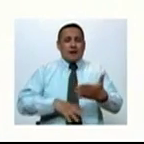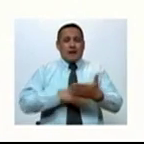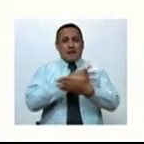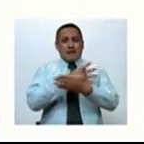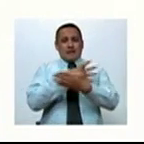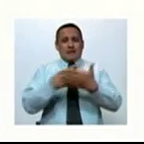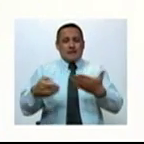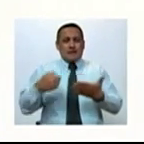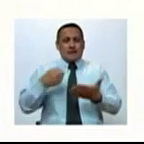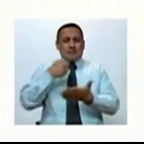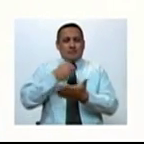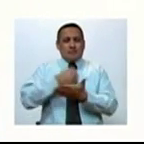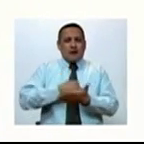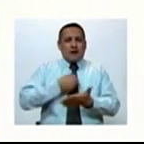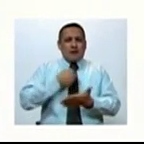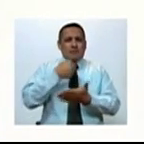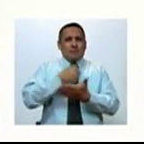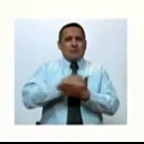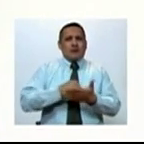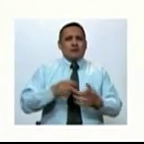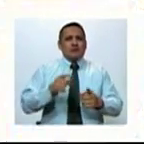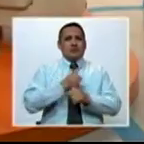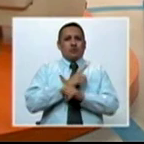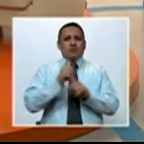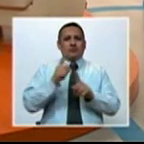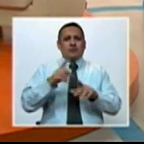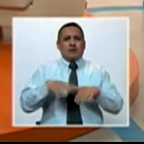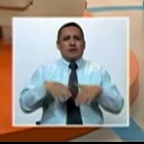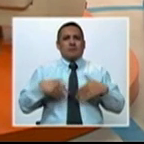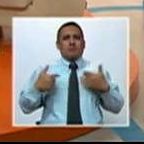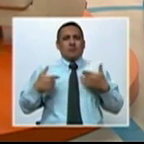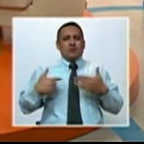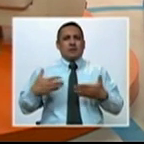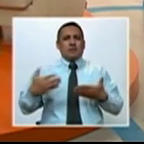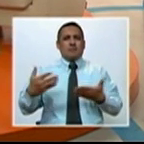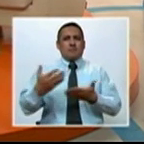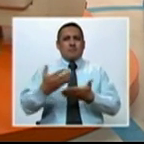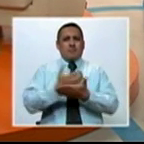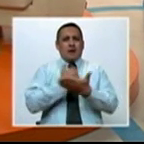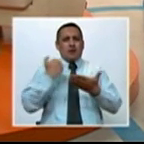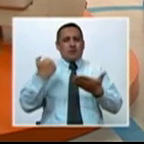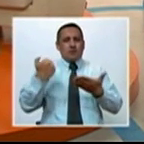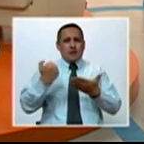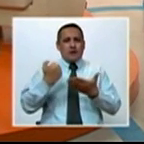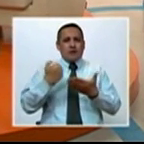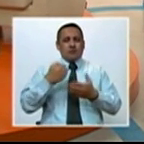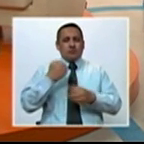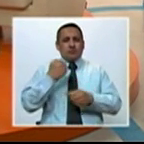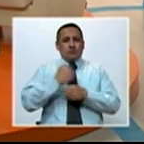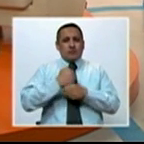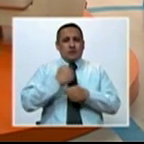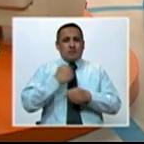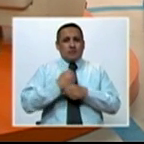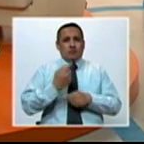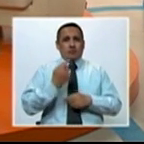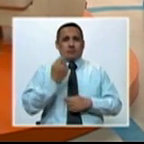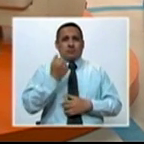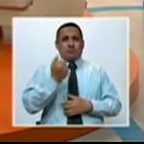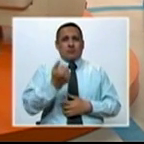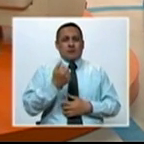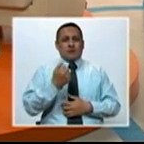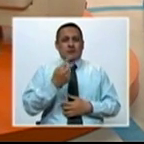planilla y a las cuales no se les puede afectar en sus ingresos,